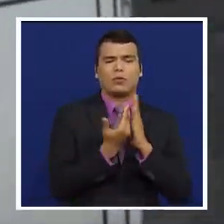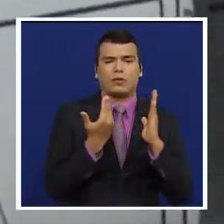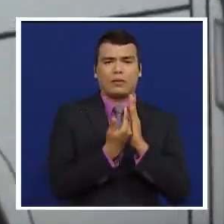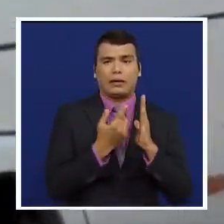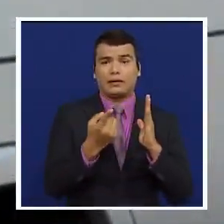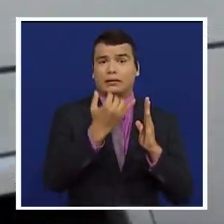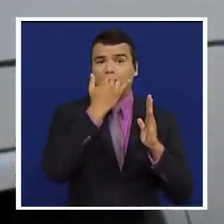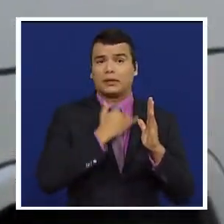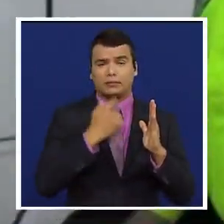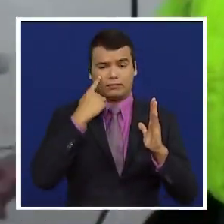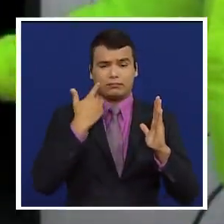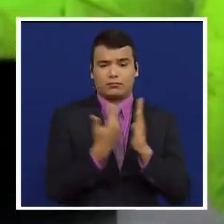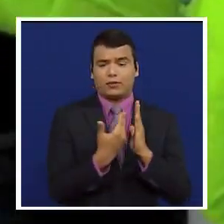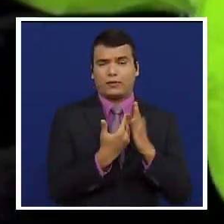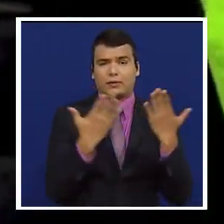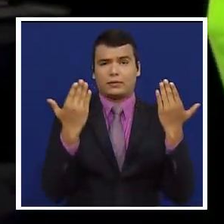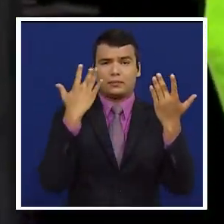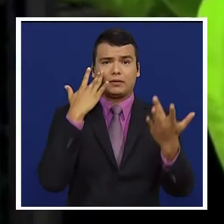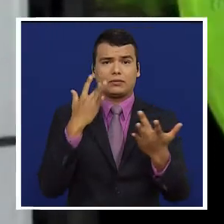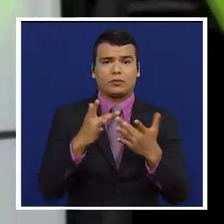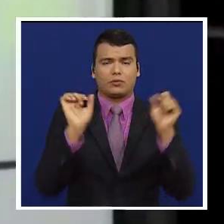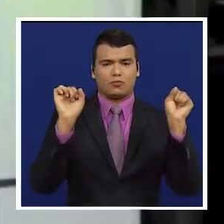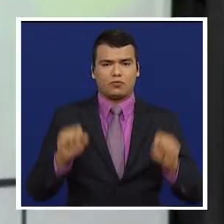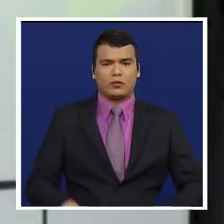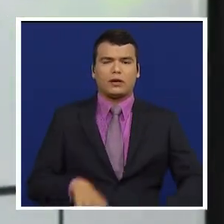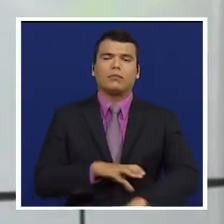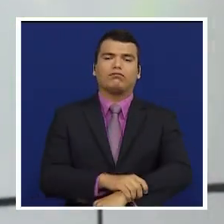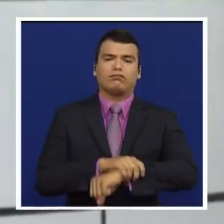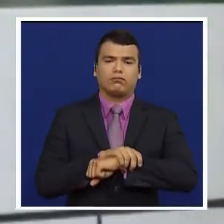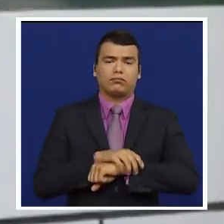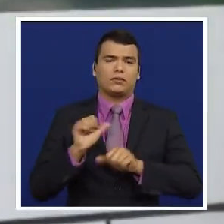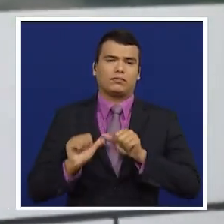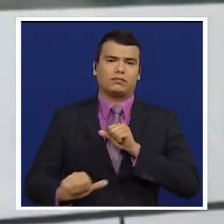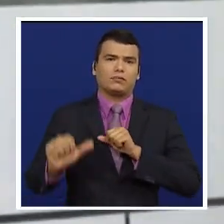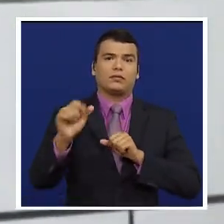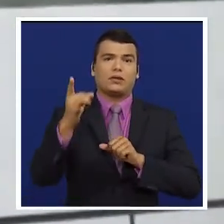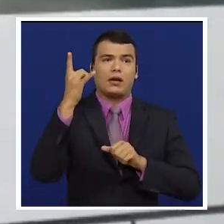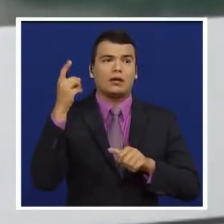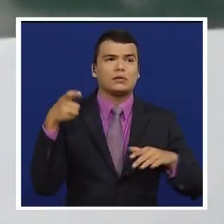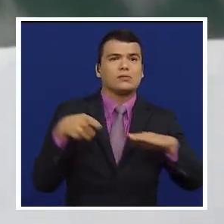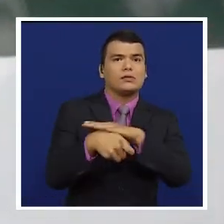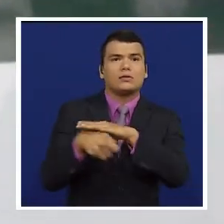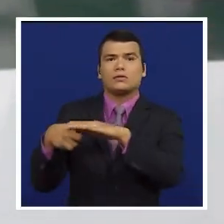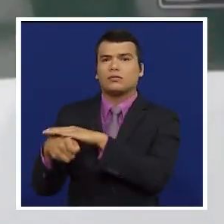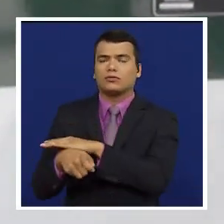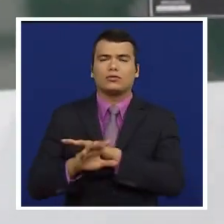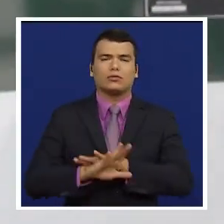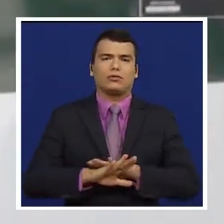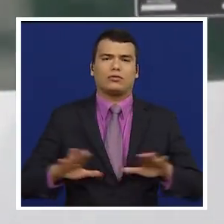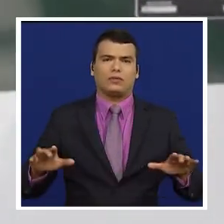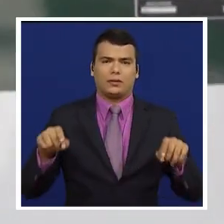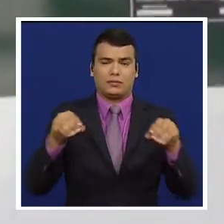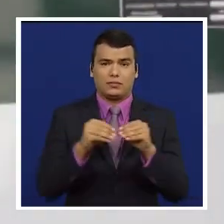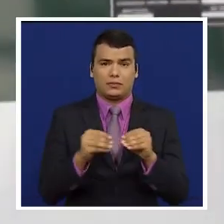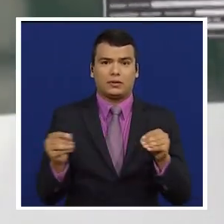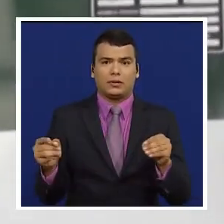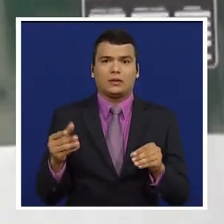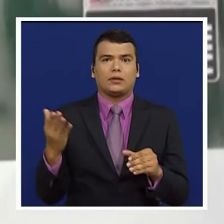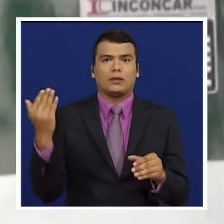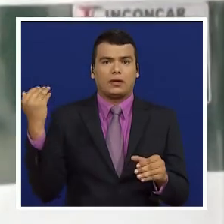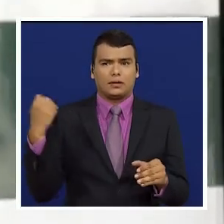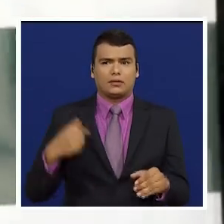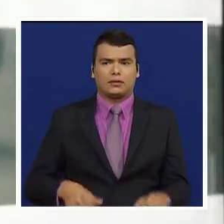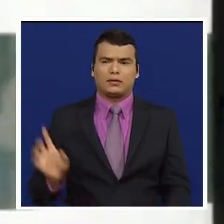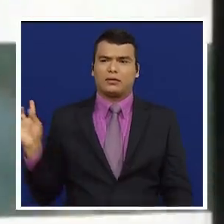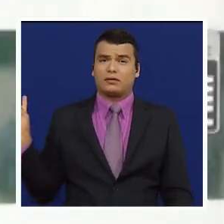su contra sean suficientes para que su permanencia tras las rejas evite que continúe cegando vidas humanas al mismo ritmo que su ya